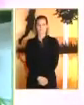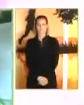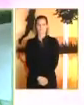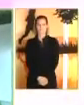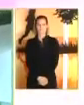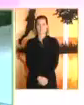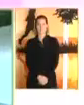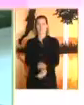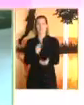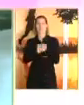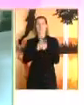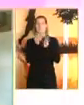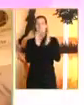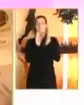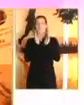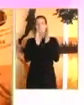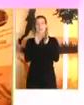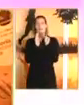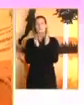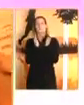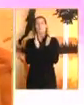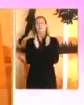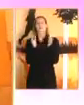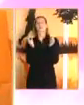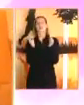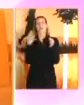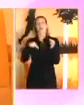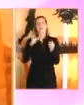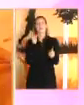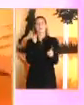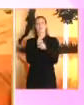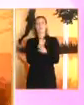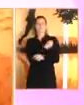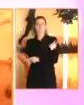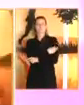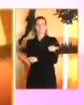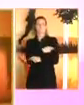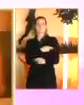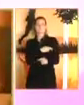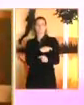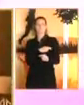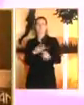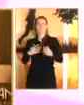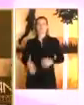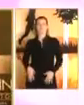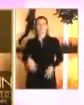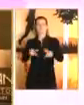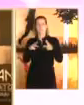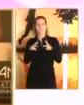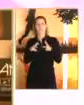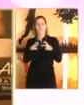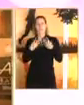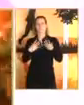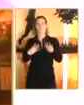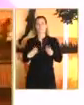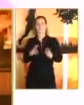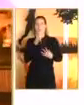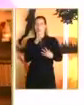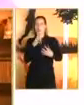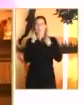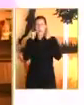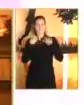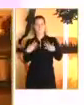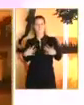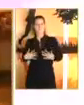La castañoterapia es un tratamiento antiinflamatorio, relajante, que hidrata, sobre todo para las piernas cansadas. ¿Qué es exactamente